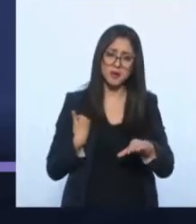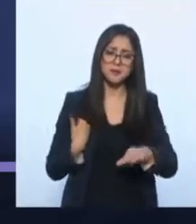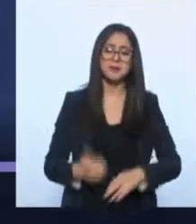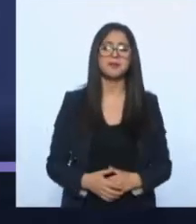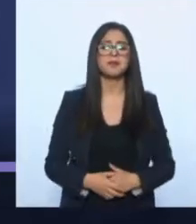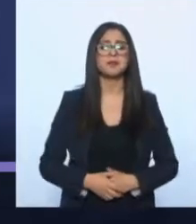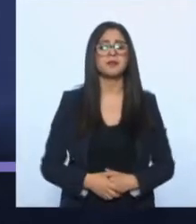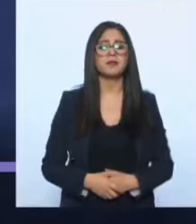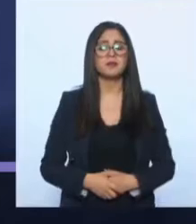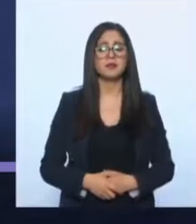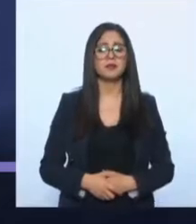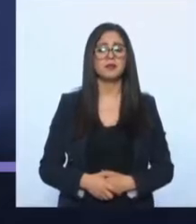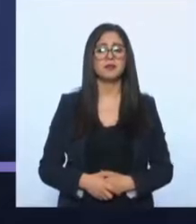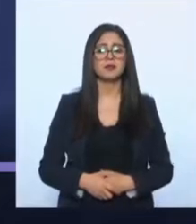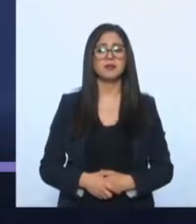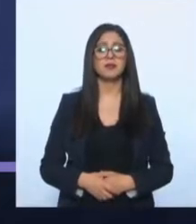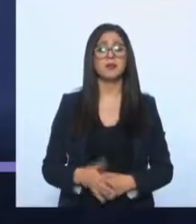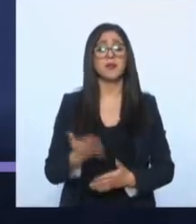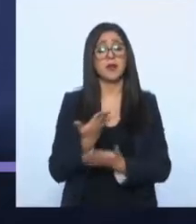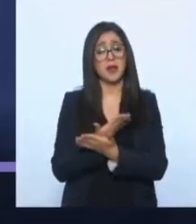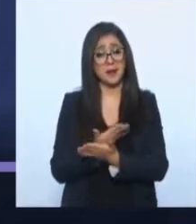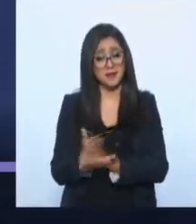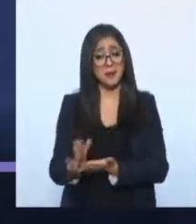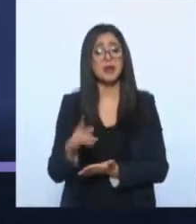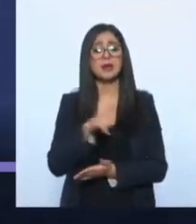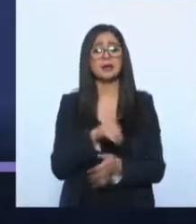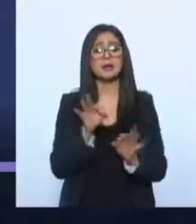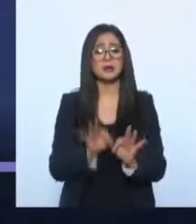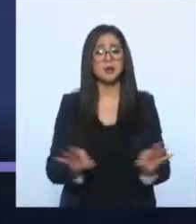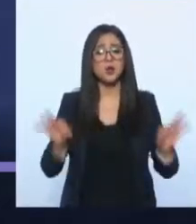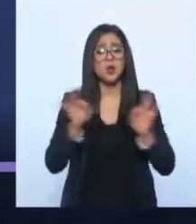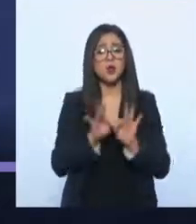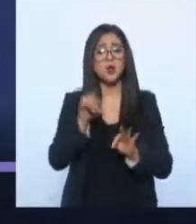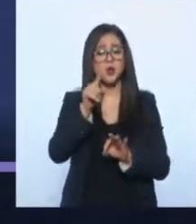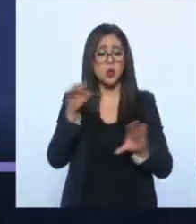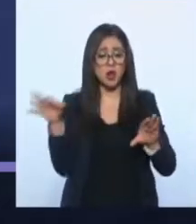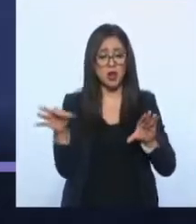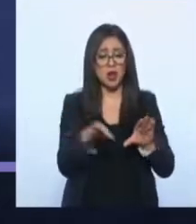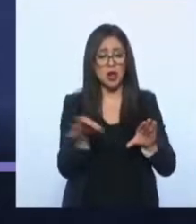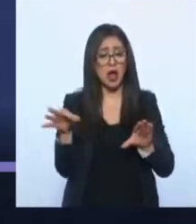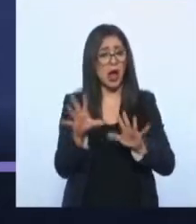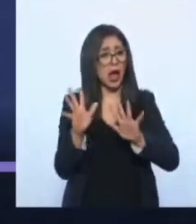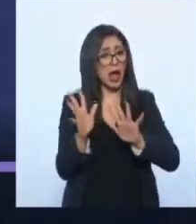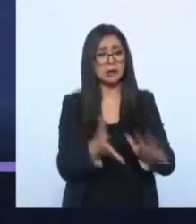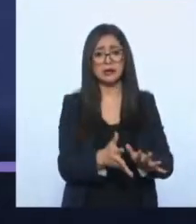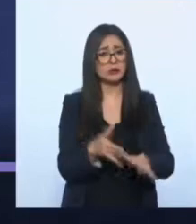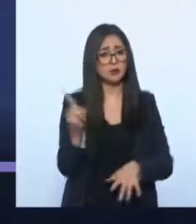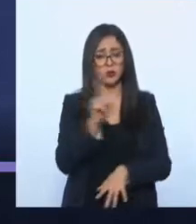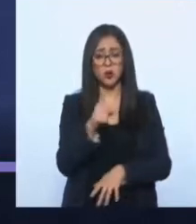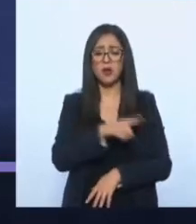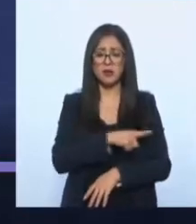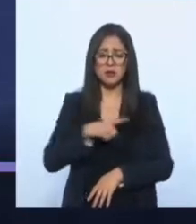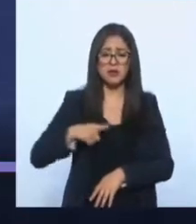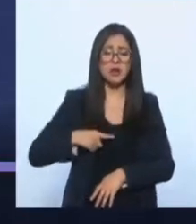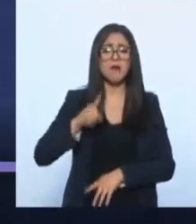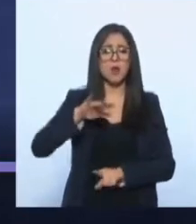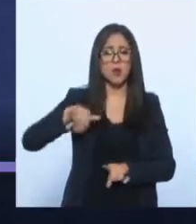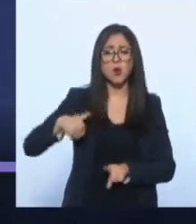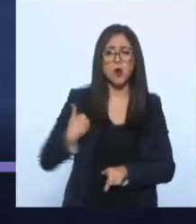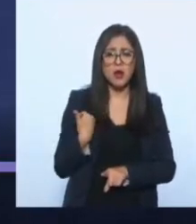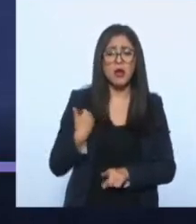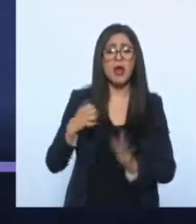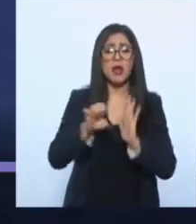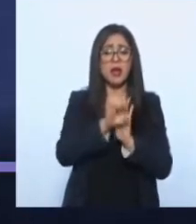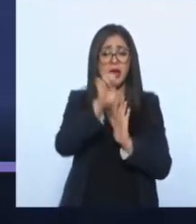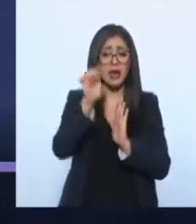así. Y también es importante que esos ahorros no solamente se dejen ahí, sino también hay que guardarlos, porque dinero no visto